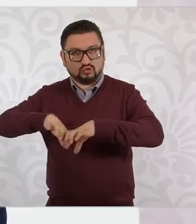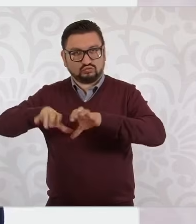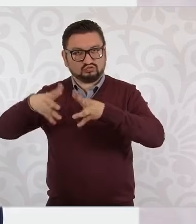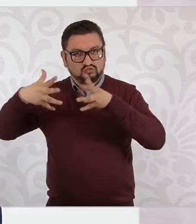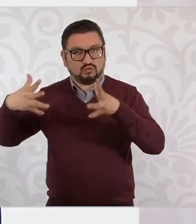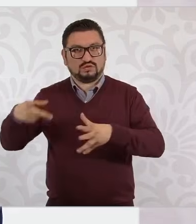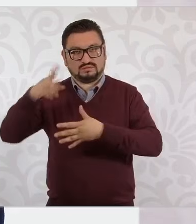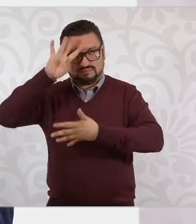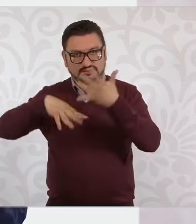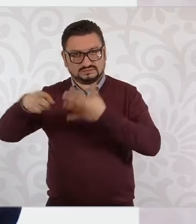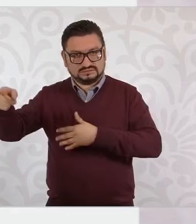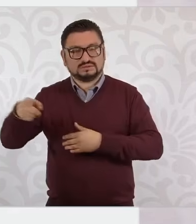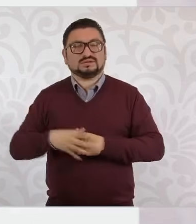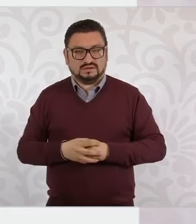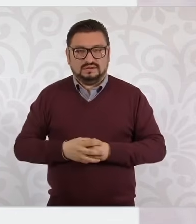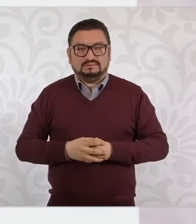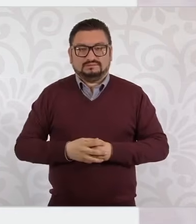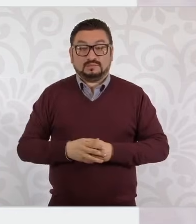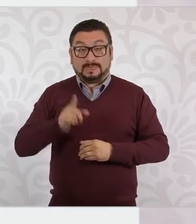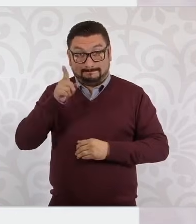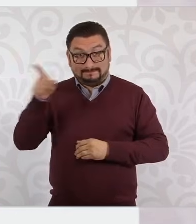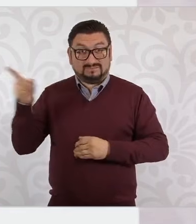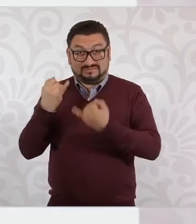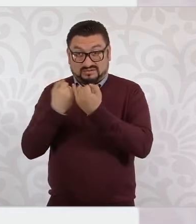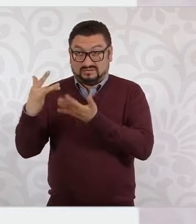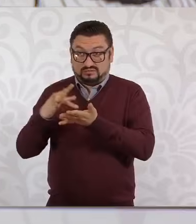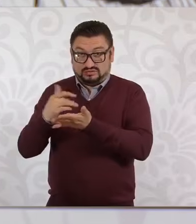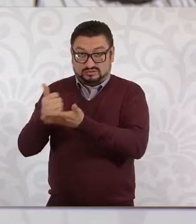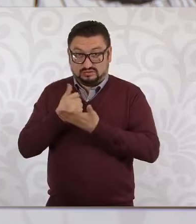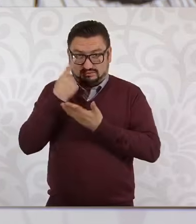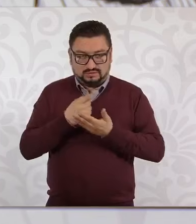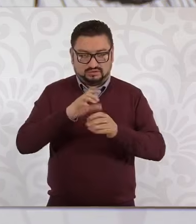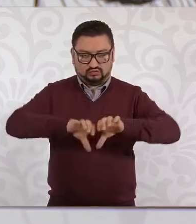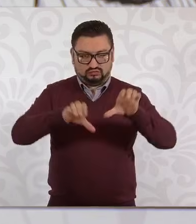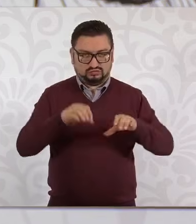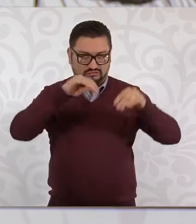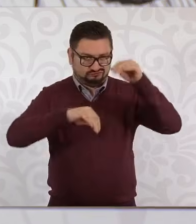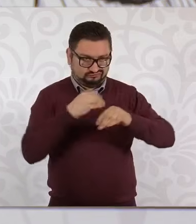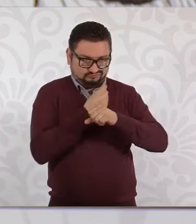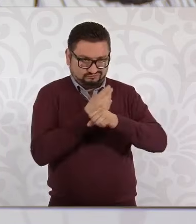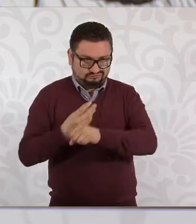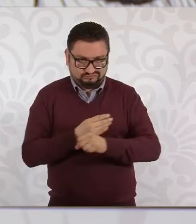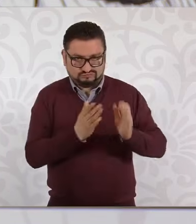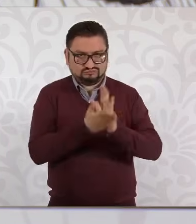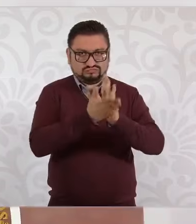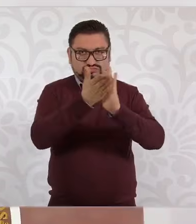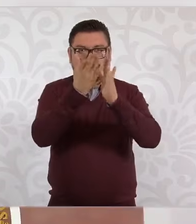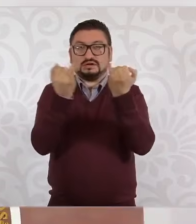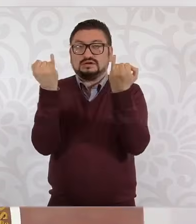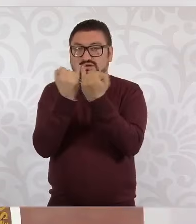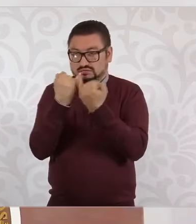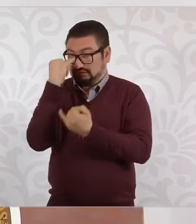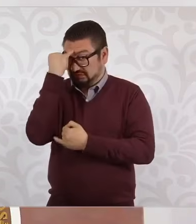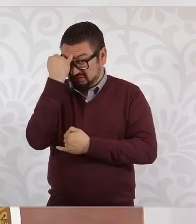supercomputadora de Barcelona. Y ellos también nos van a ayudar a construir esta, igual que algunos ingenieros de la India que también